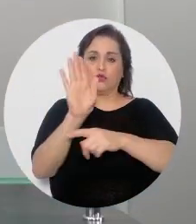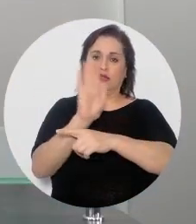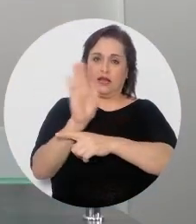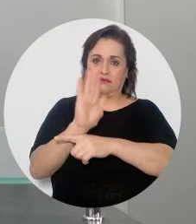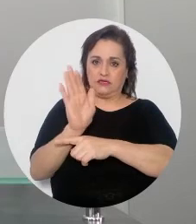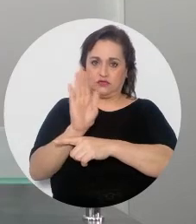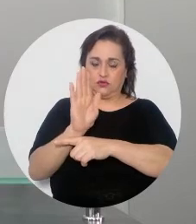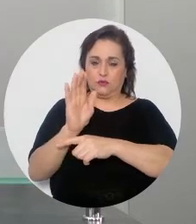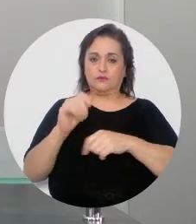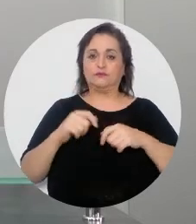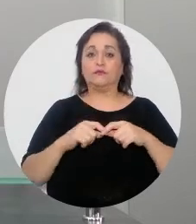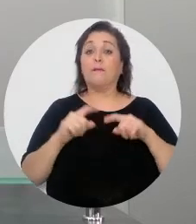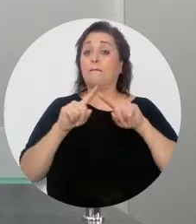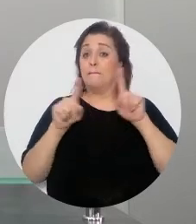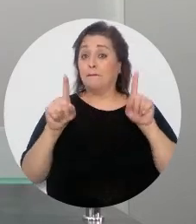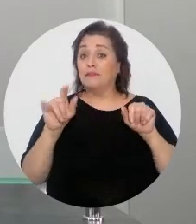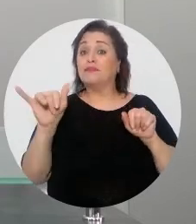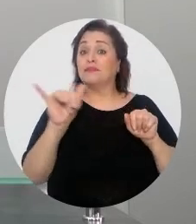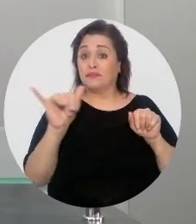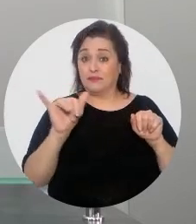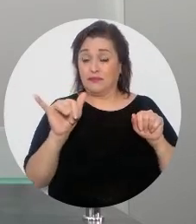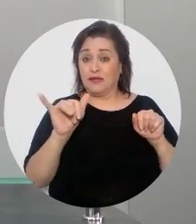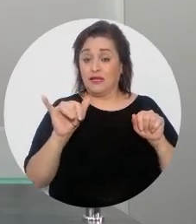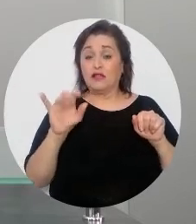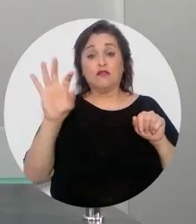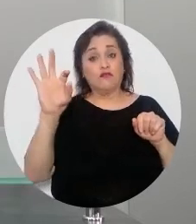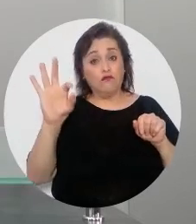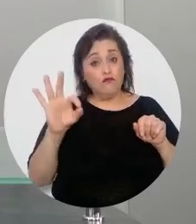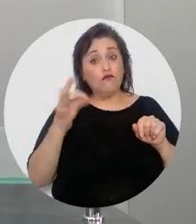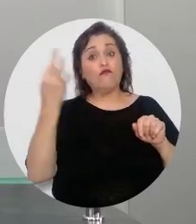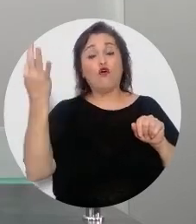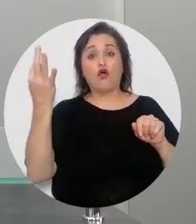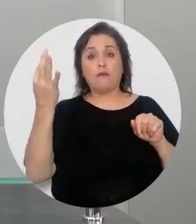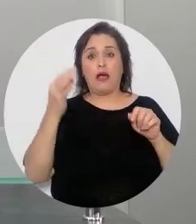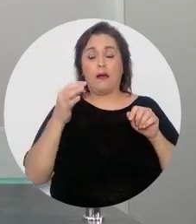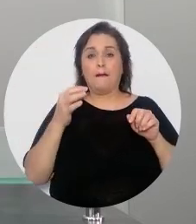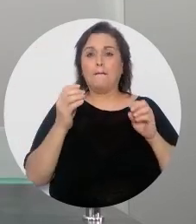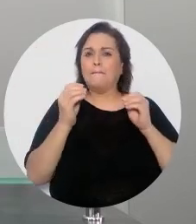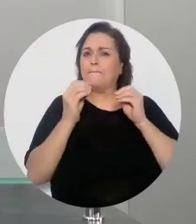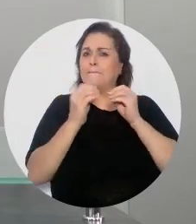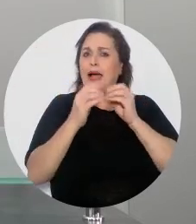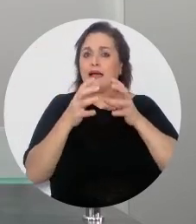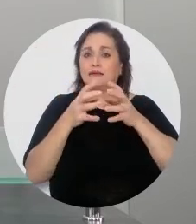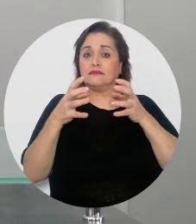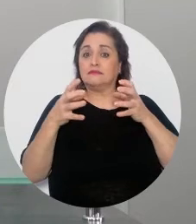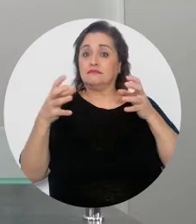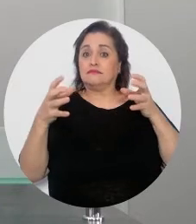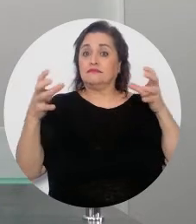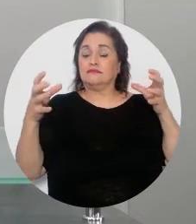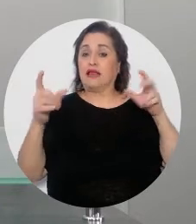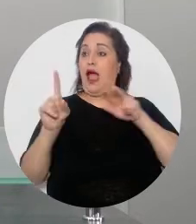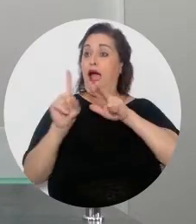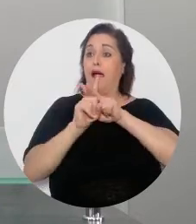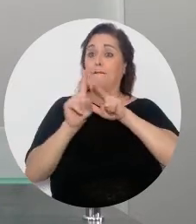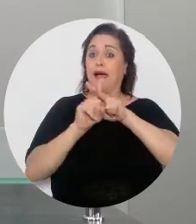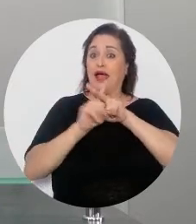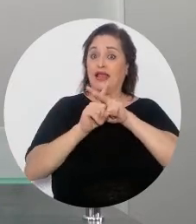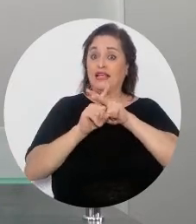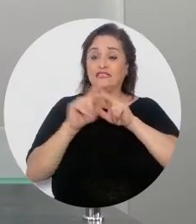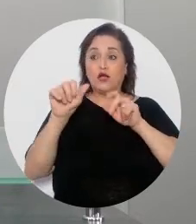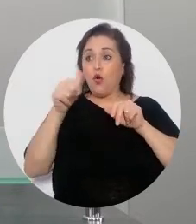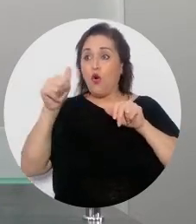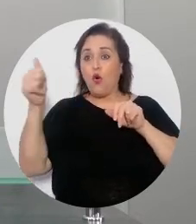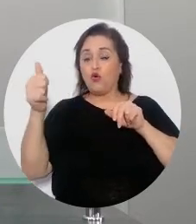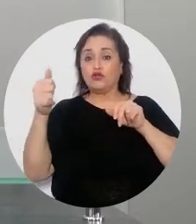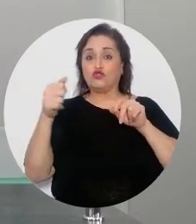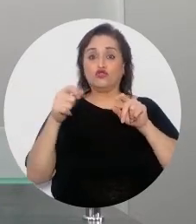radio o la televisión. Pero también de manera creciente han surgido